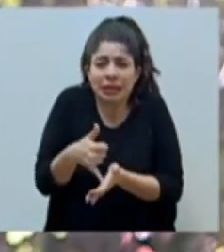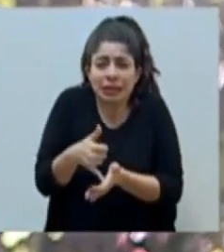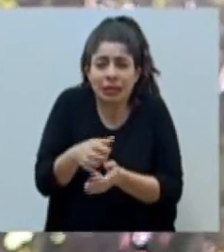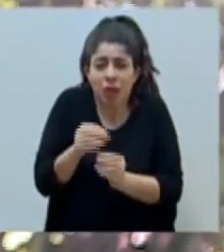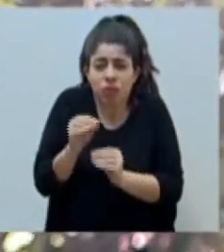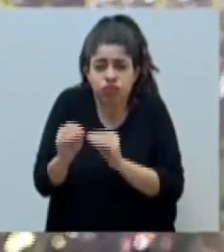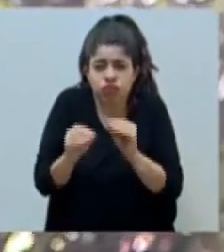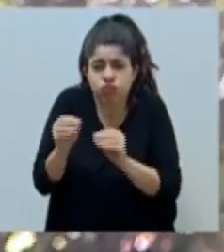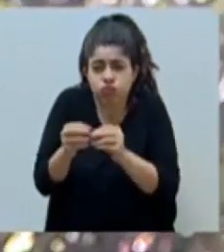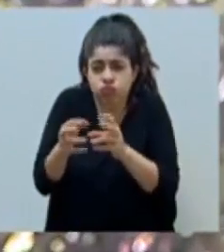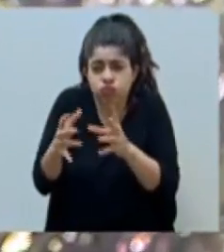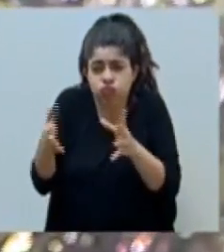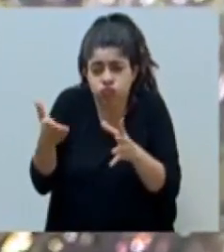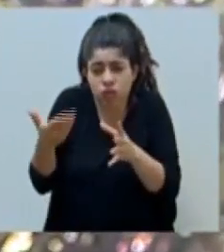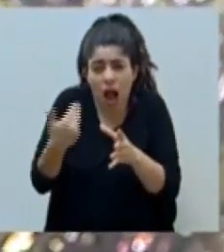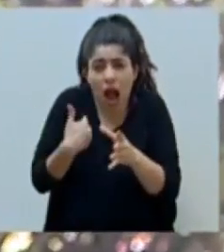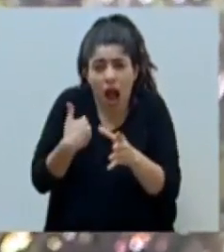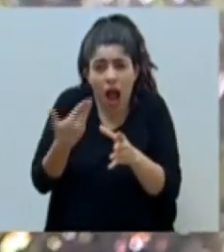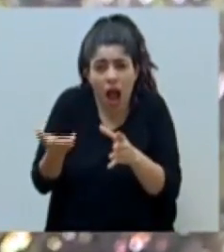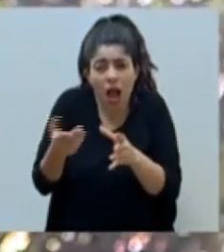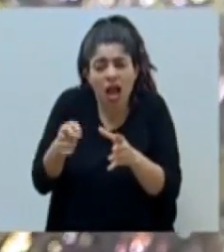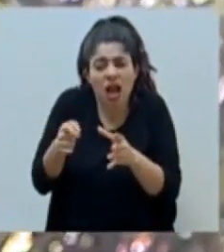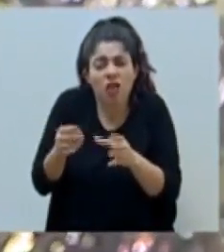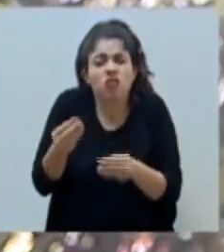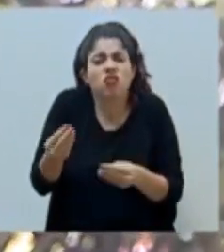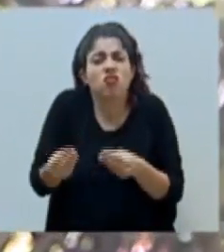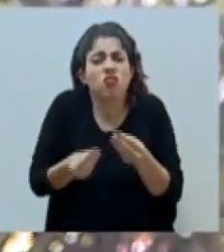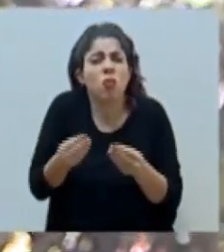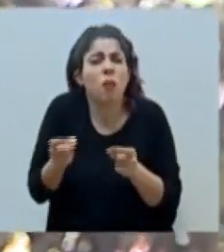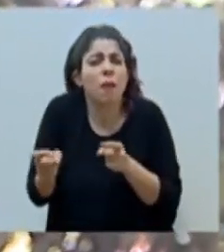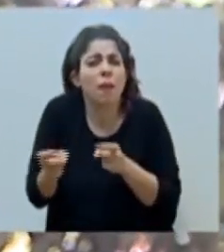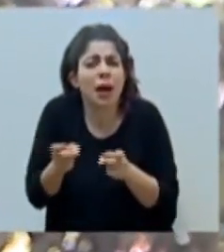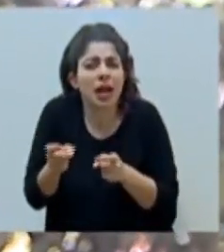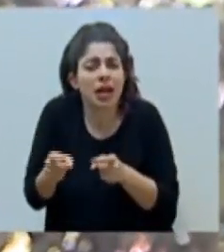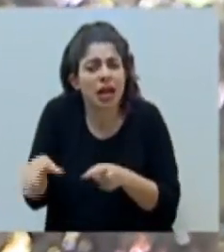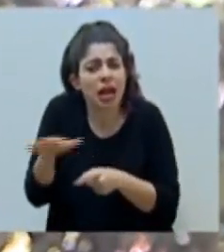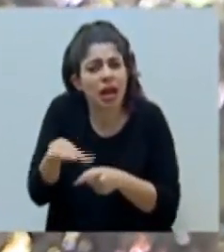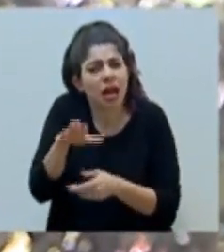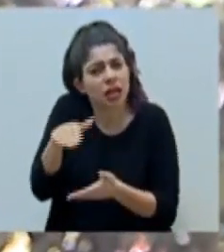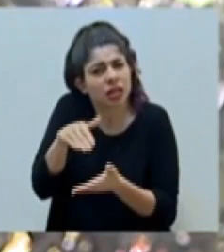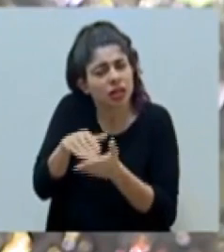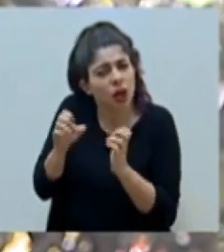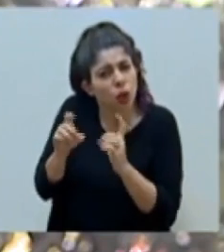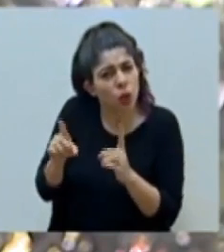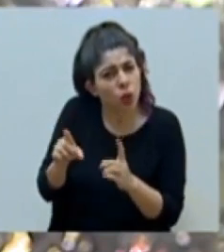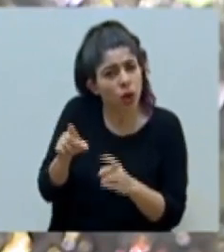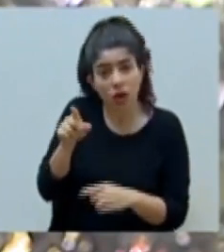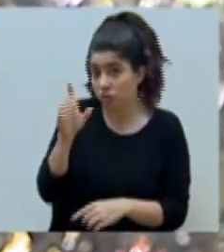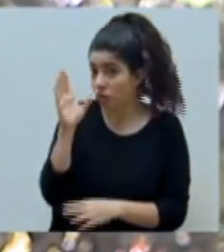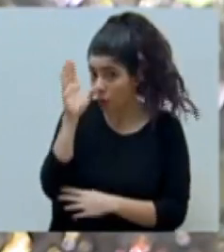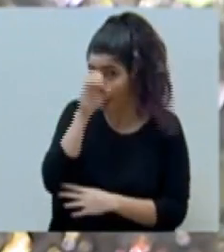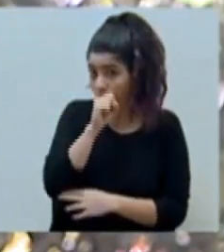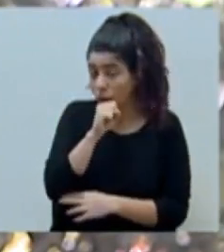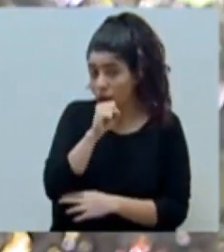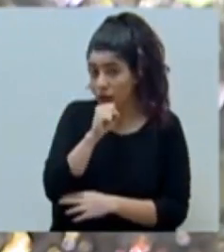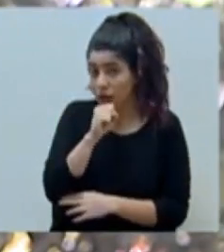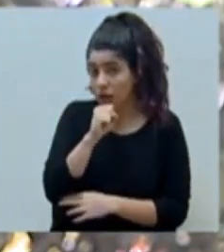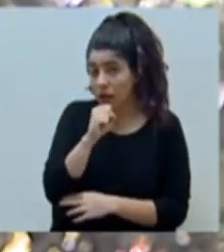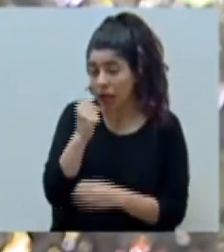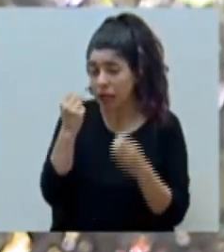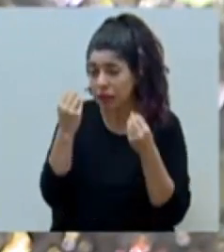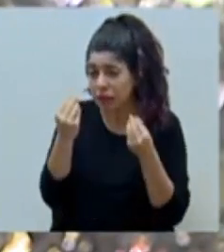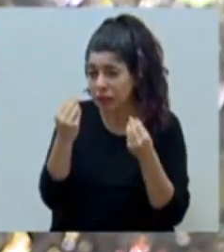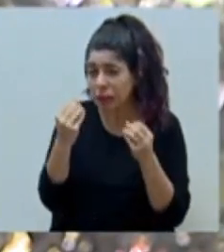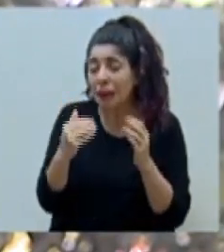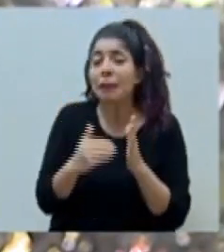contagio. ¿Cuál es la perspectiva de manejo de los centros educativos, tomando en cuenta las decenas